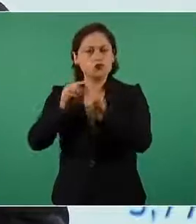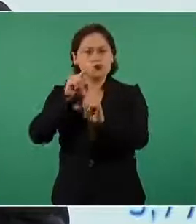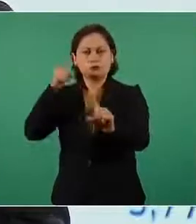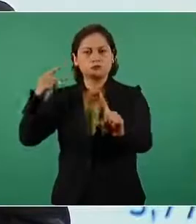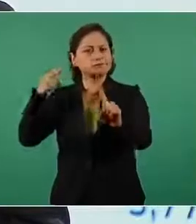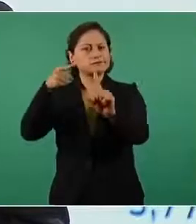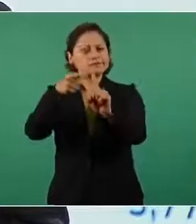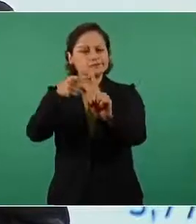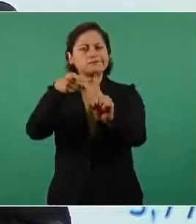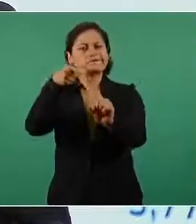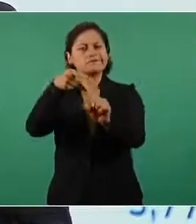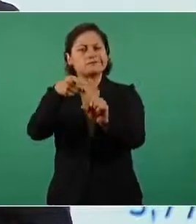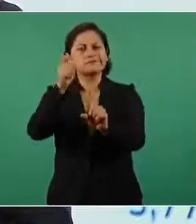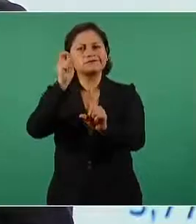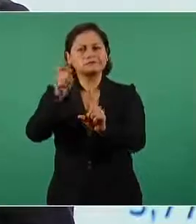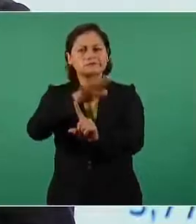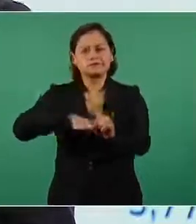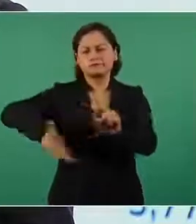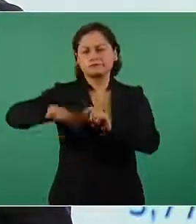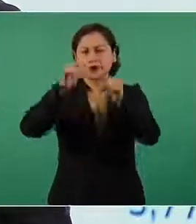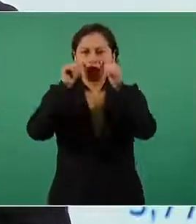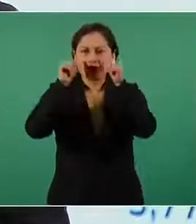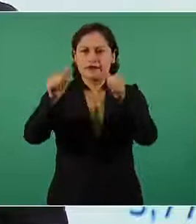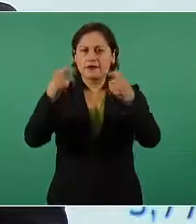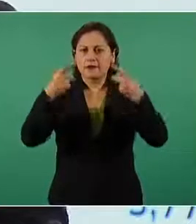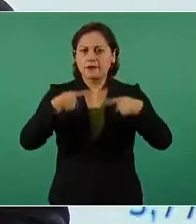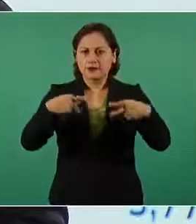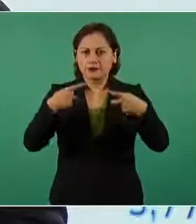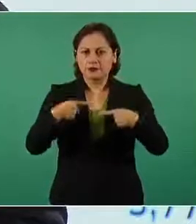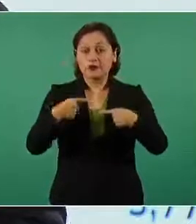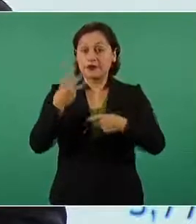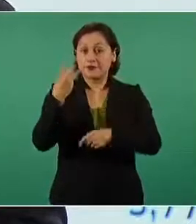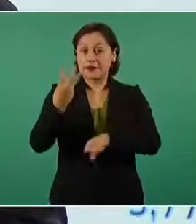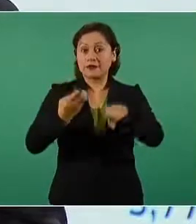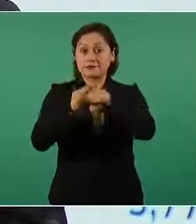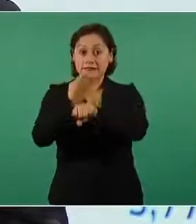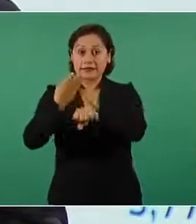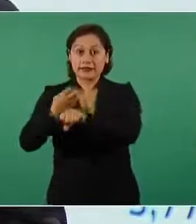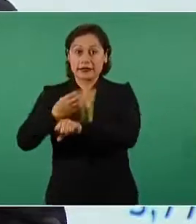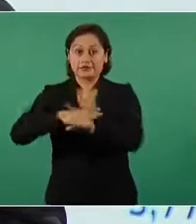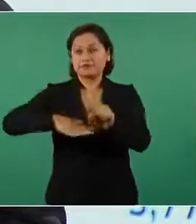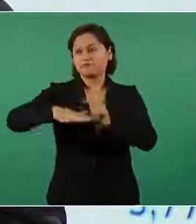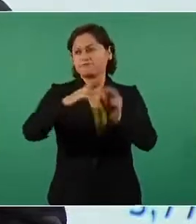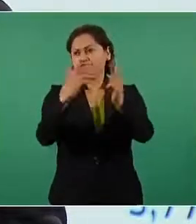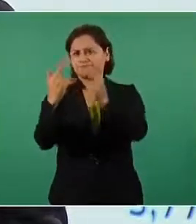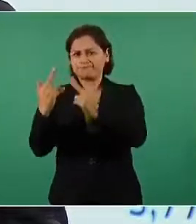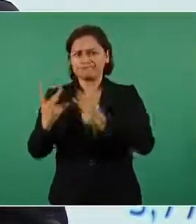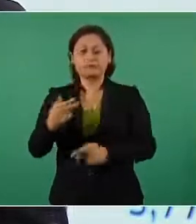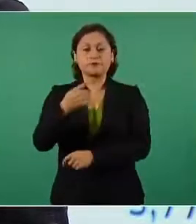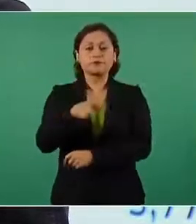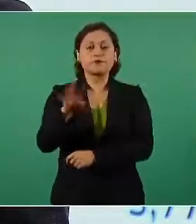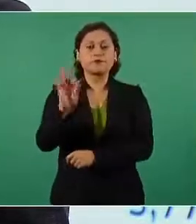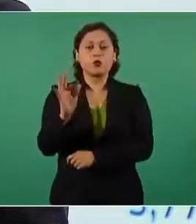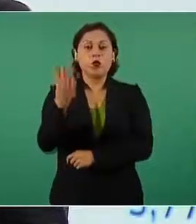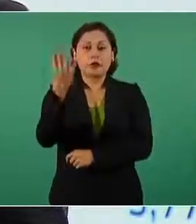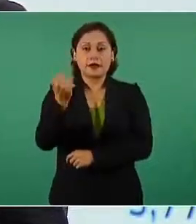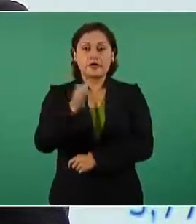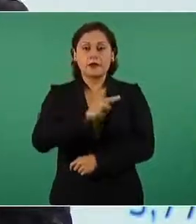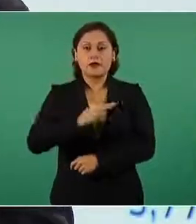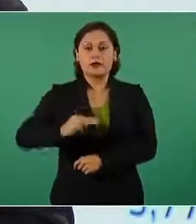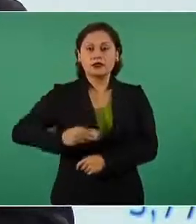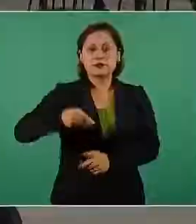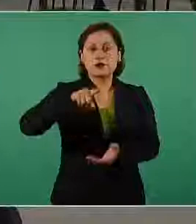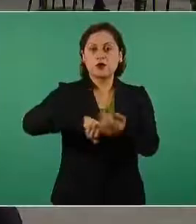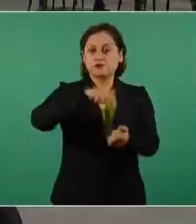viendo siempre por la gente. 3 estados resultaron afectados, 149